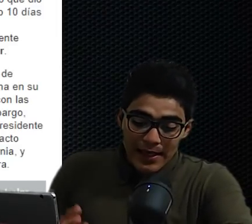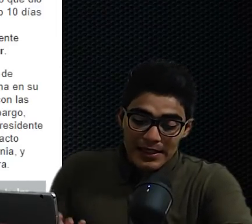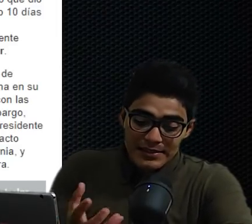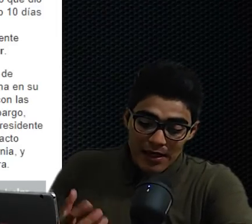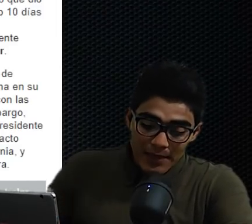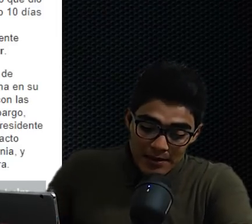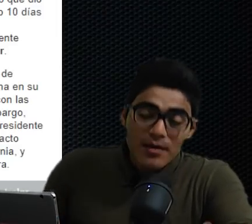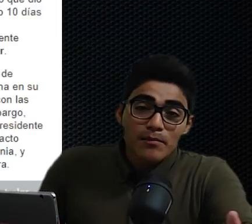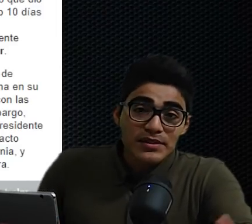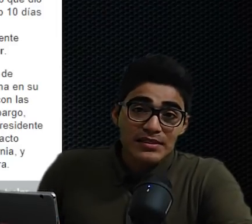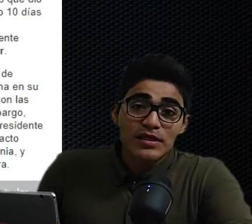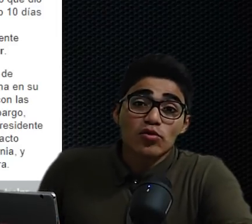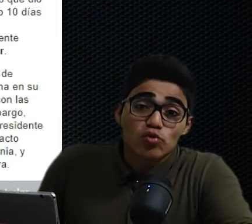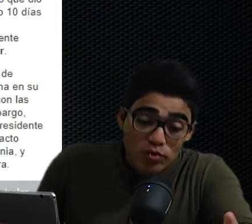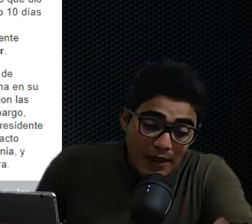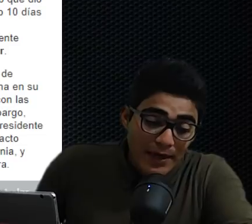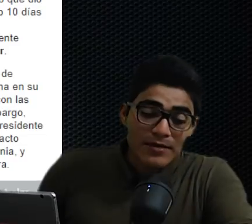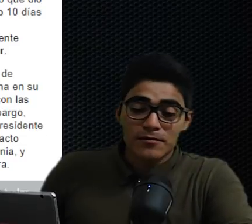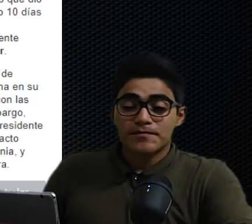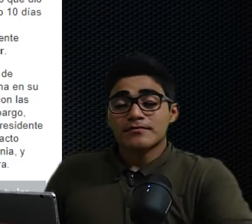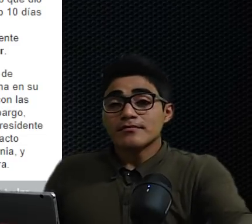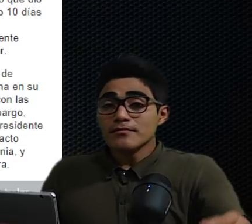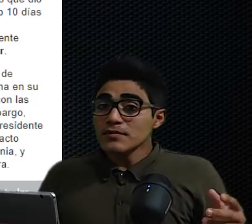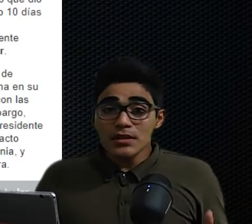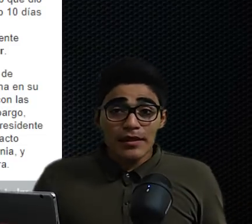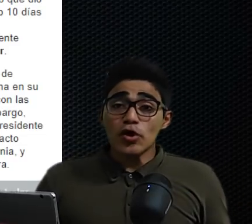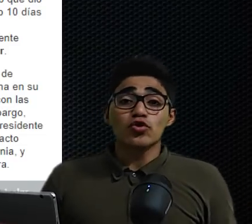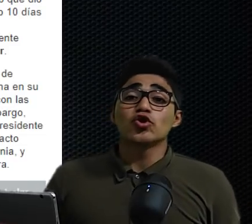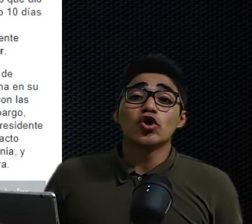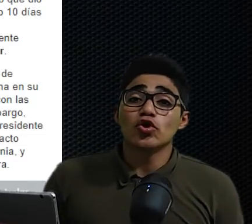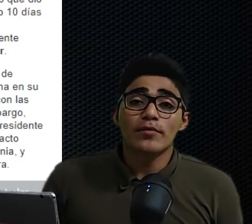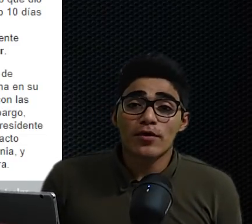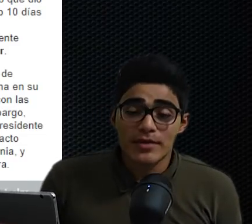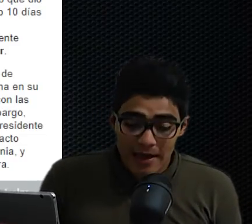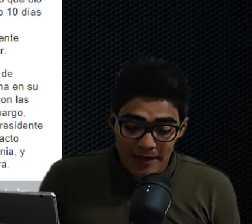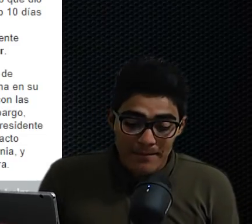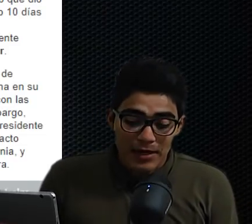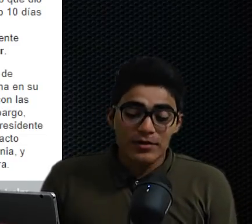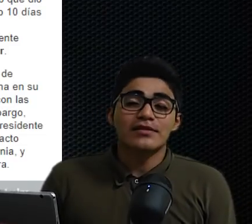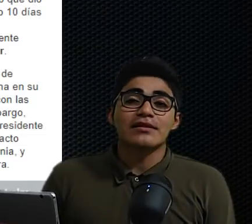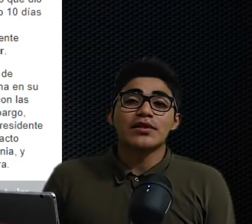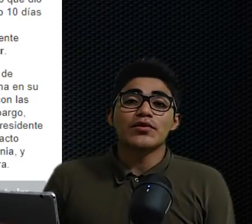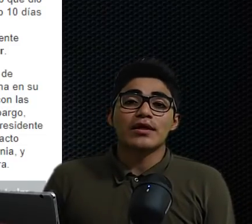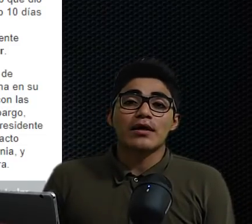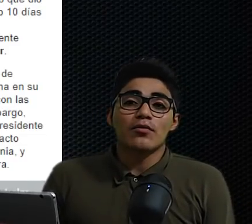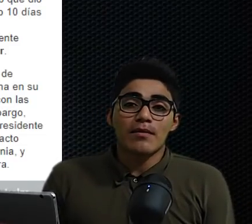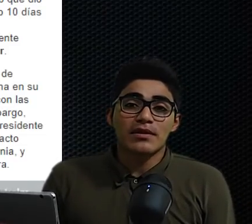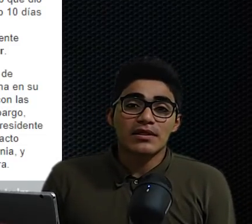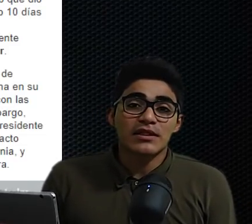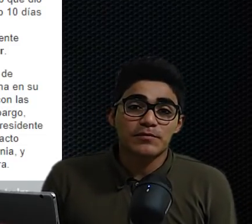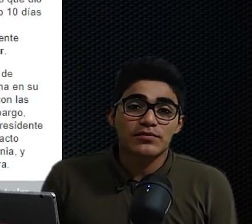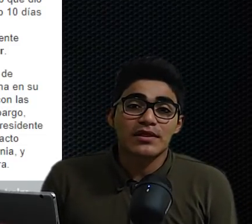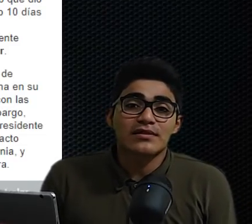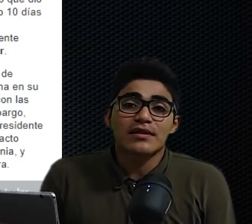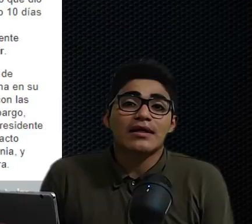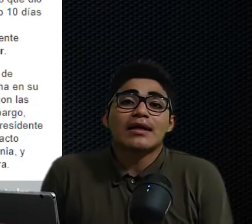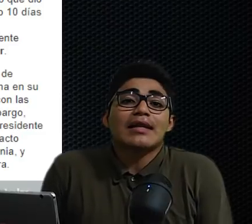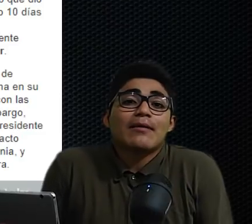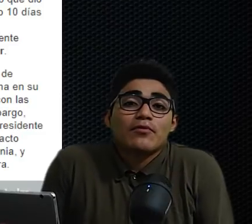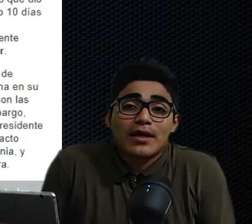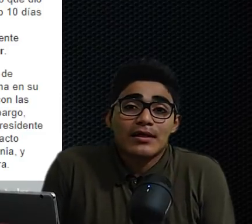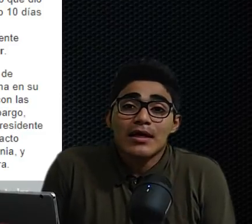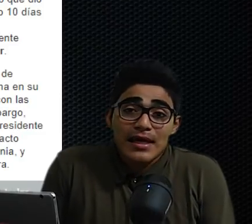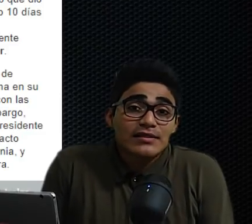imágenes, él estaba pues haciendo su trabajo. Le digo, yo no veo nada malo en el sentido de que obviamente estas personas tienen